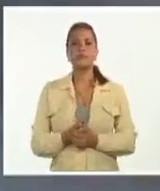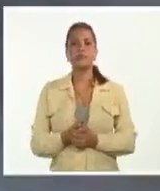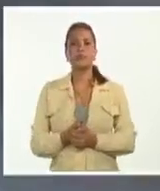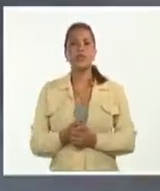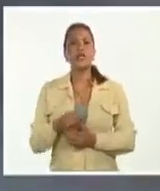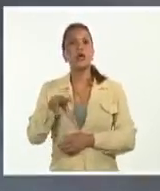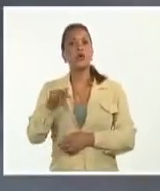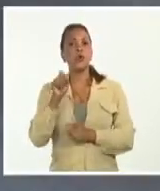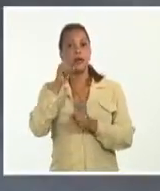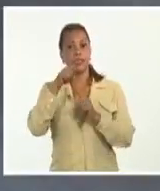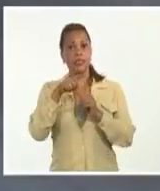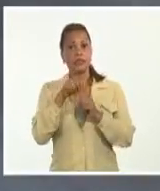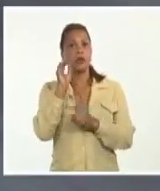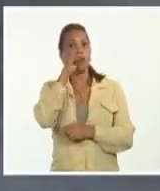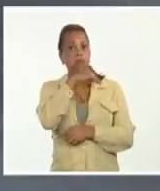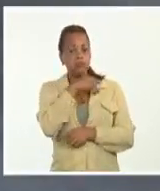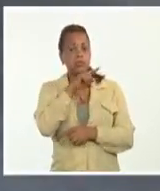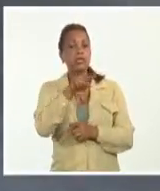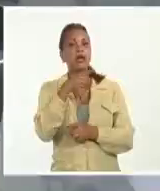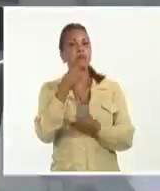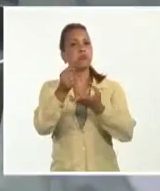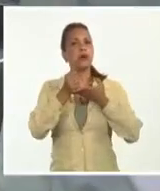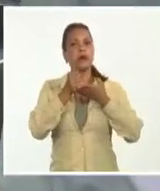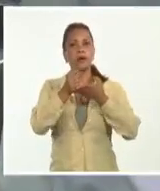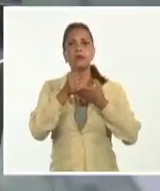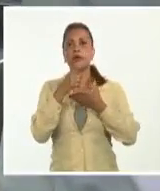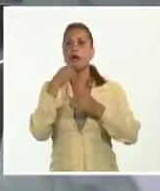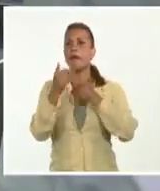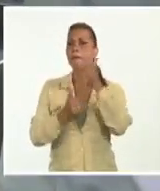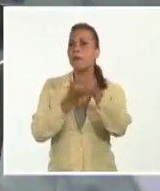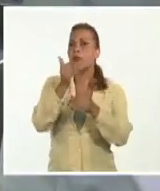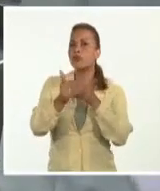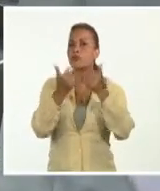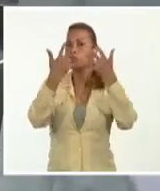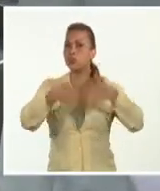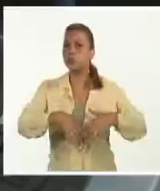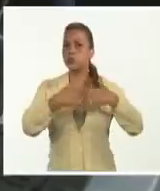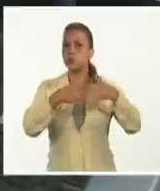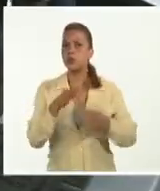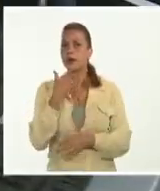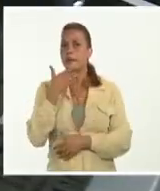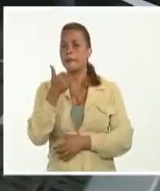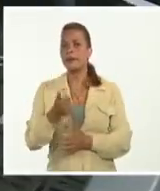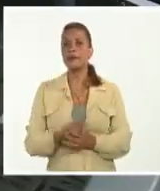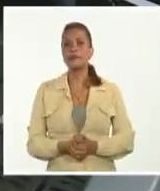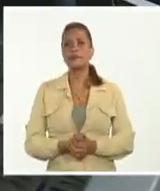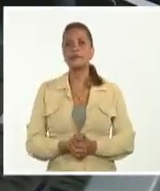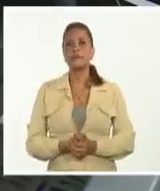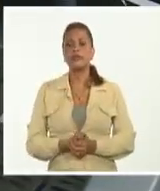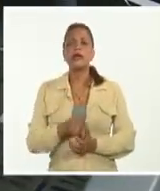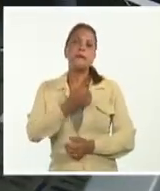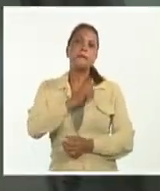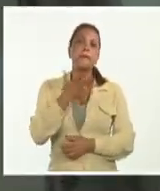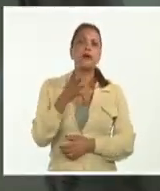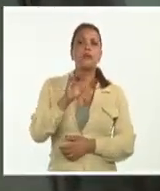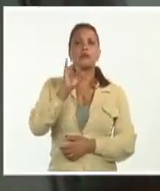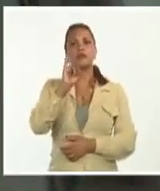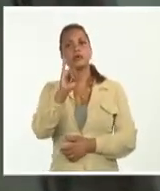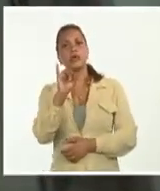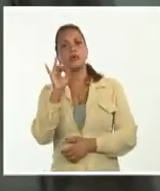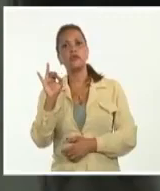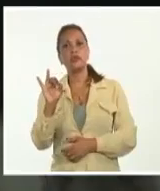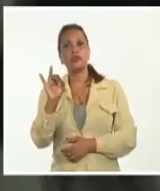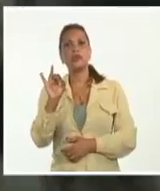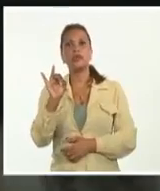tengo con formadora de cremas apoya hoy el proceso factor y no le va a costar alrededor de 600 toneladas de pasta de guayaba